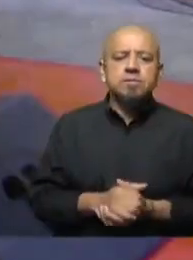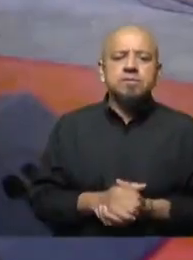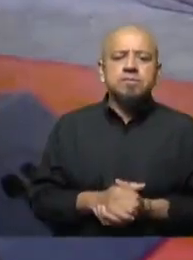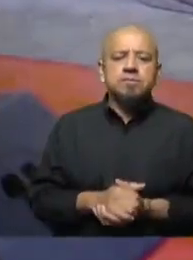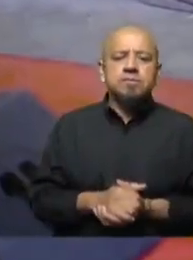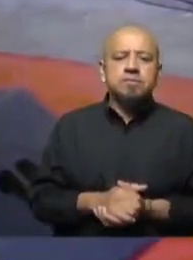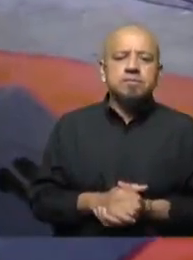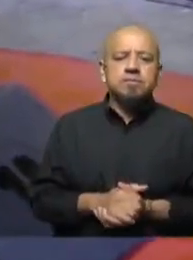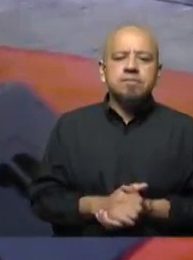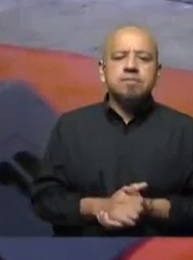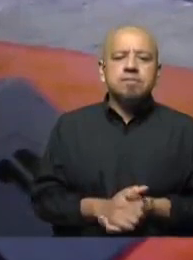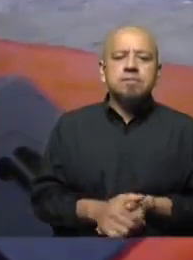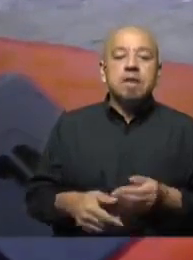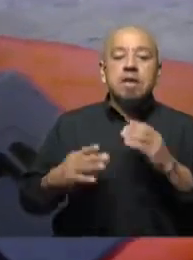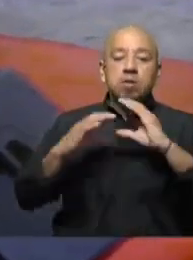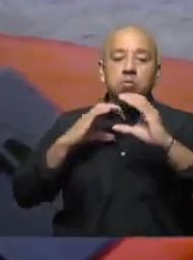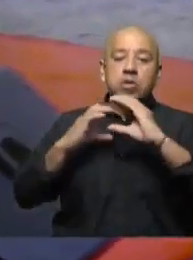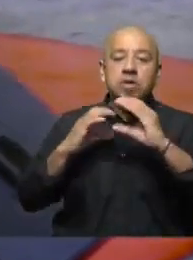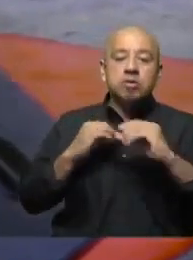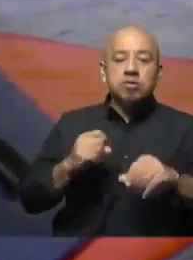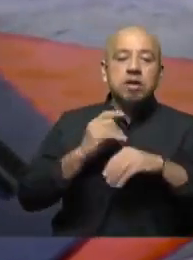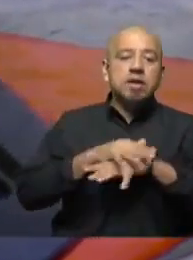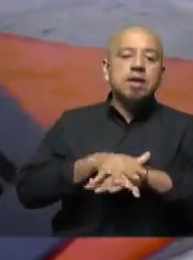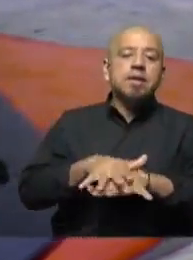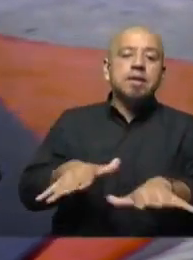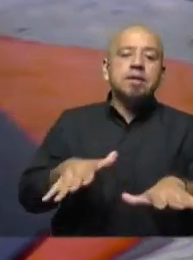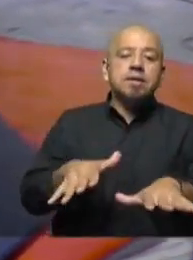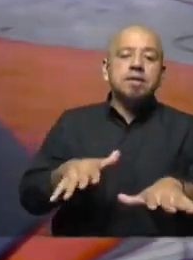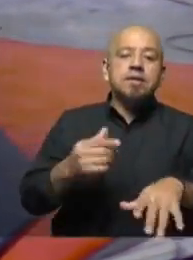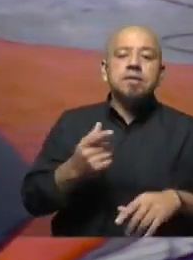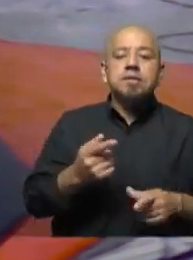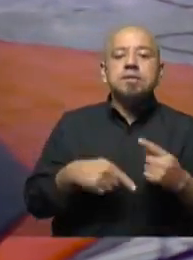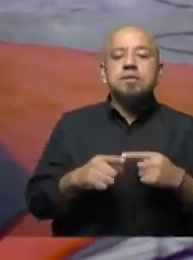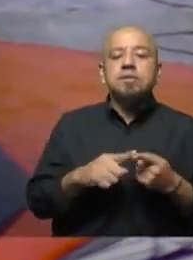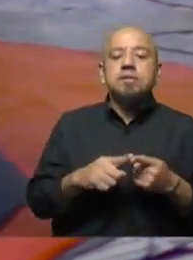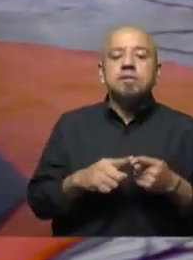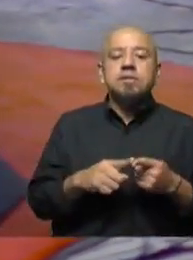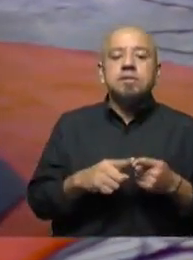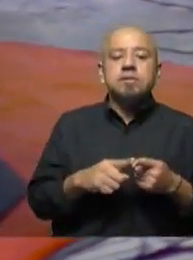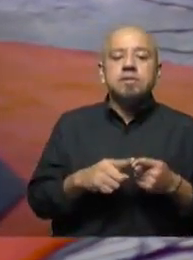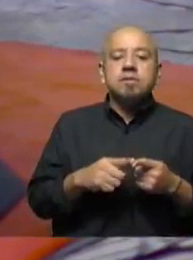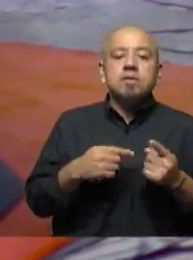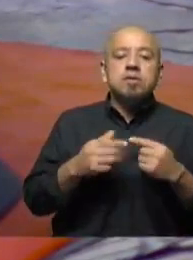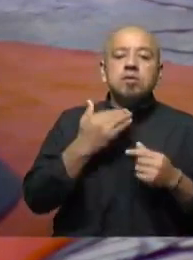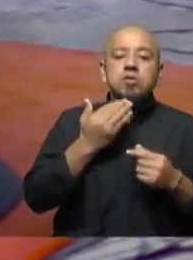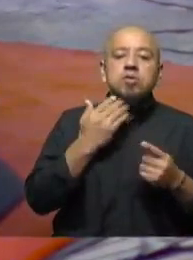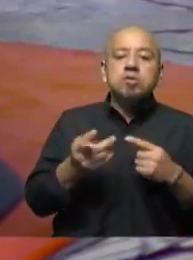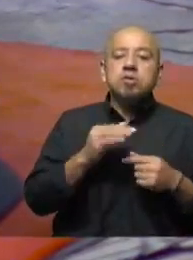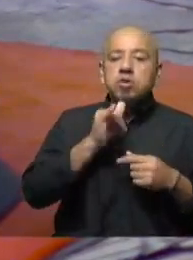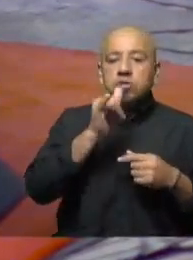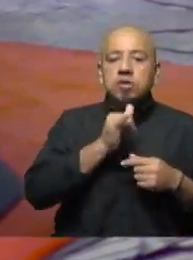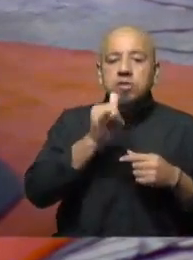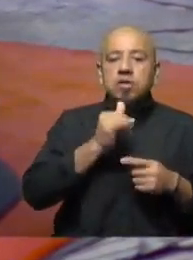están plasmando mucho también, ¿no? Sí. En las redes y cómo están... ¿cómo se dice? No sé si publicitando, contándole a la